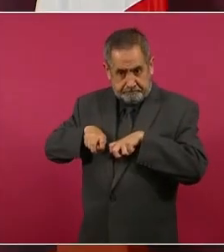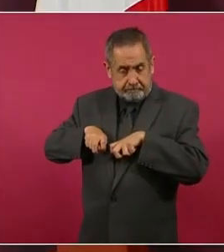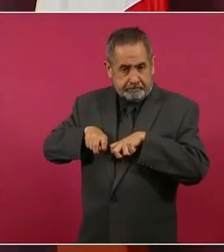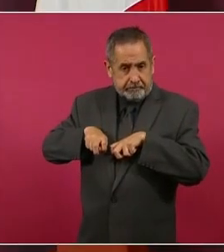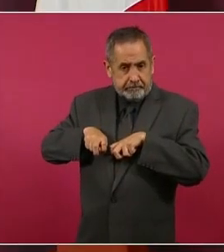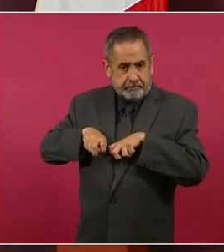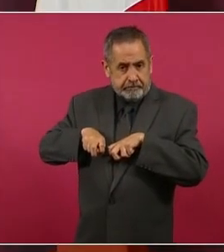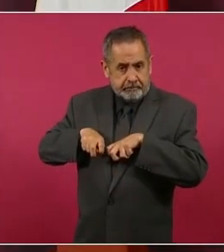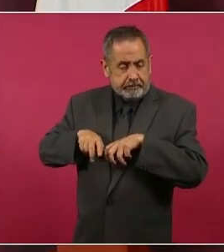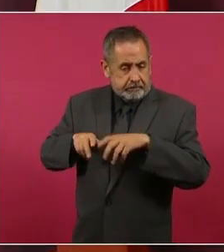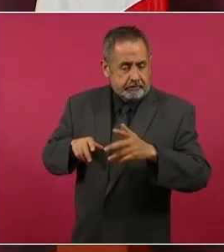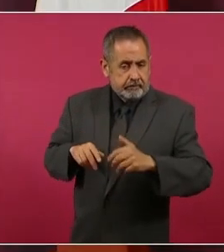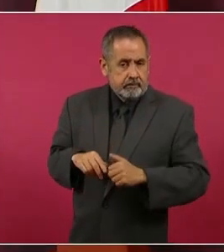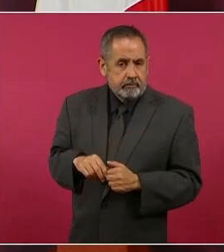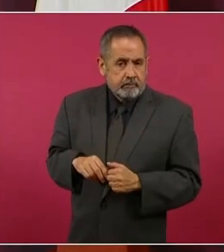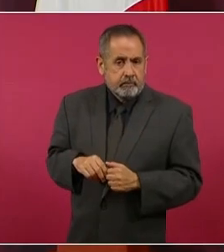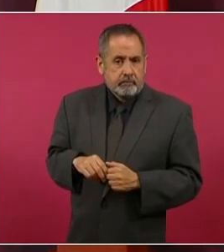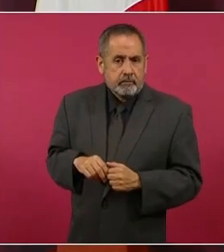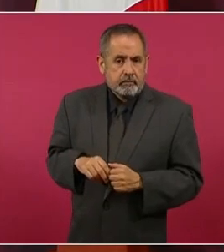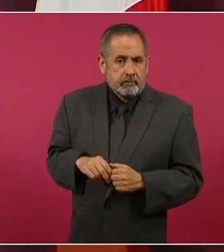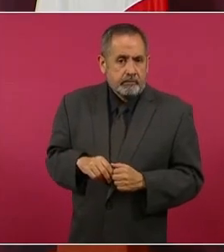o asientos,